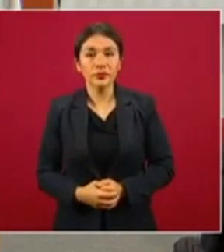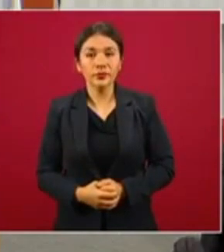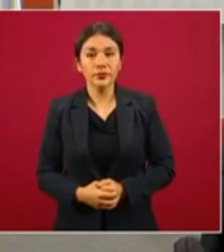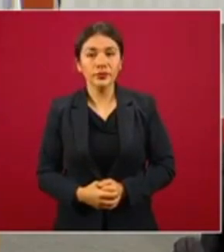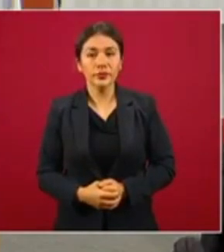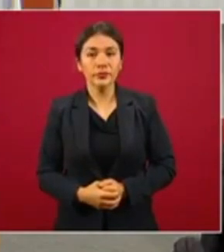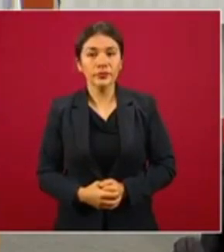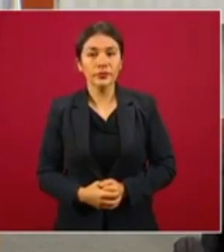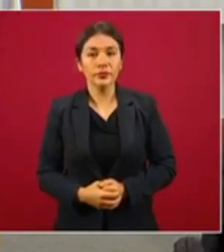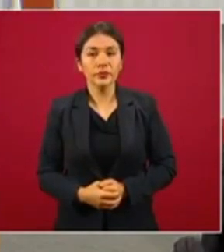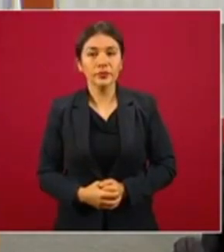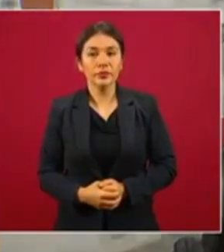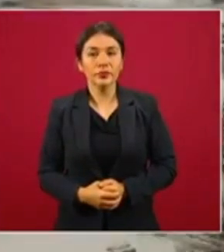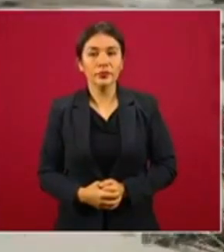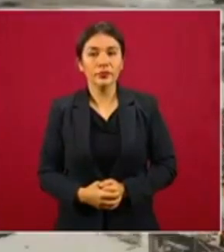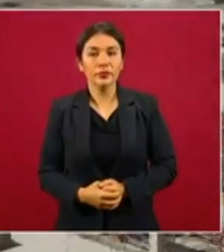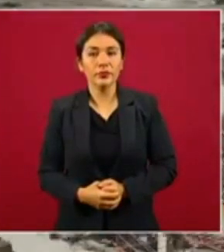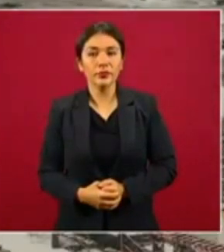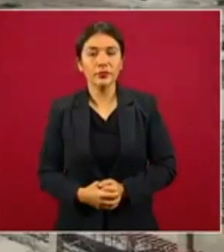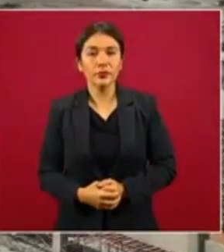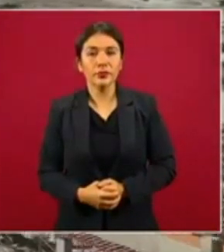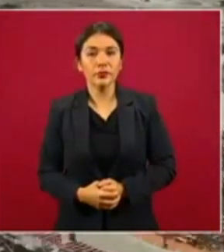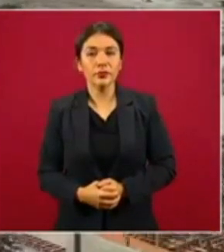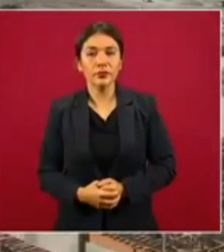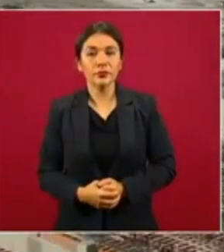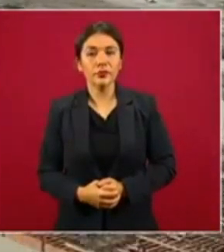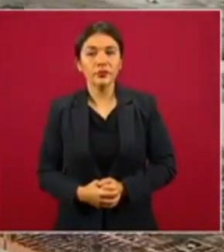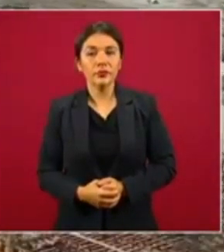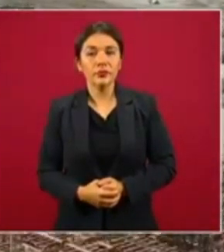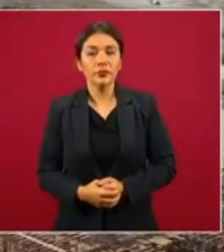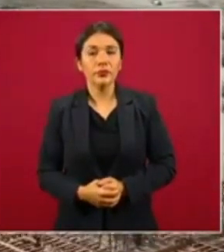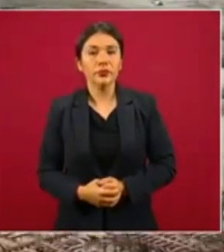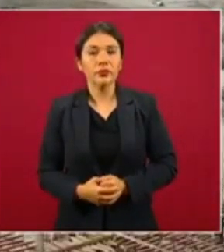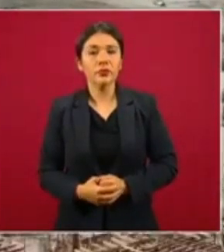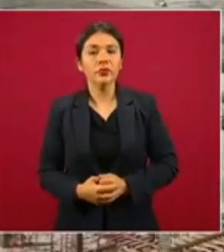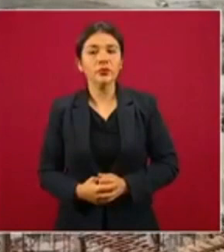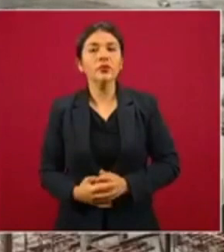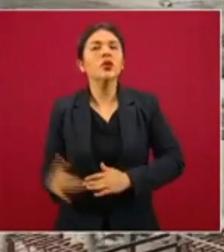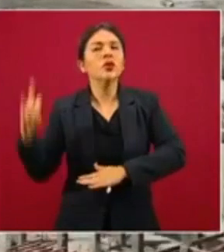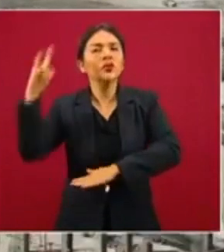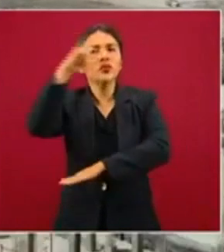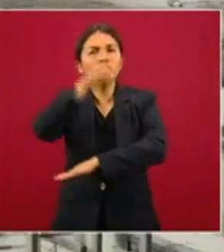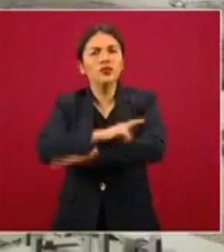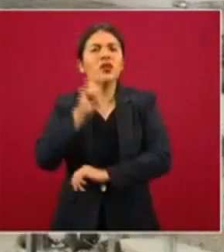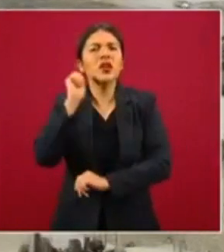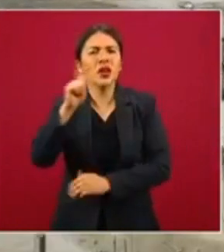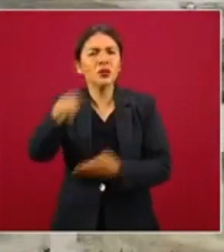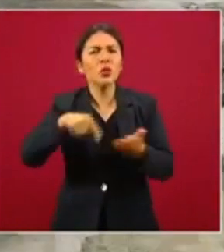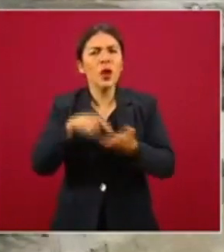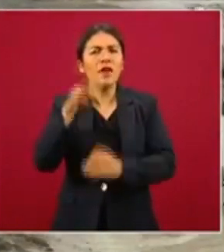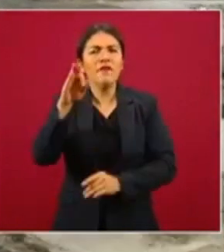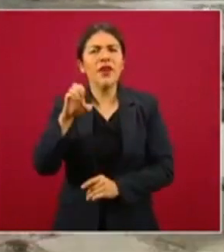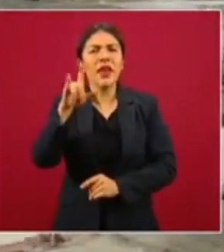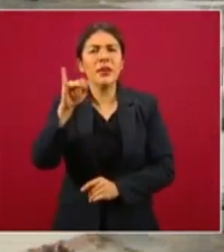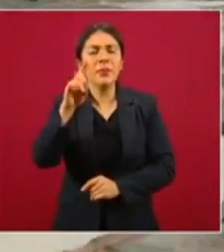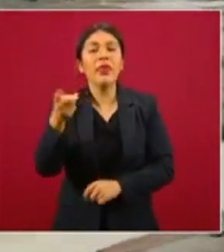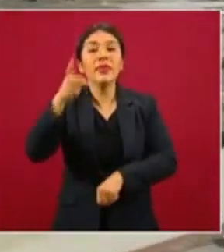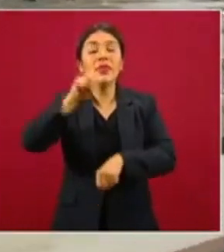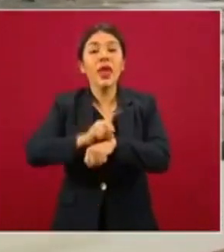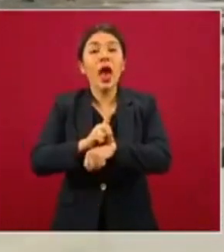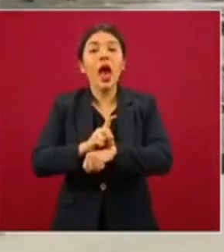La Secretaría de la Defensa Nacional informa los avances en la construcción del Aeropuerto Internacional Felipe Ángeles al